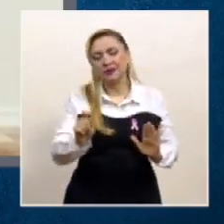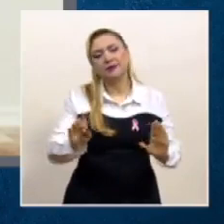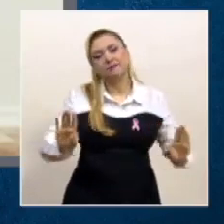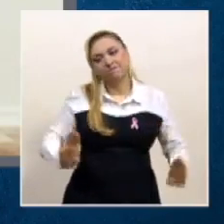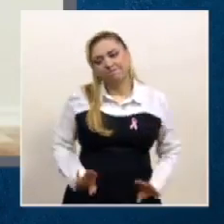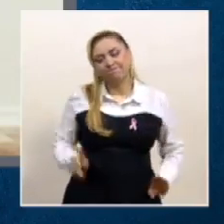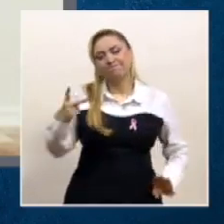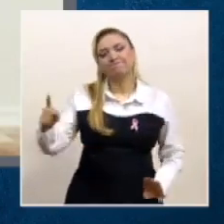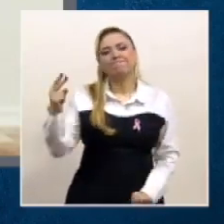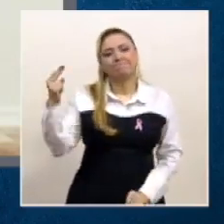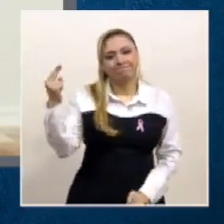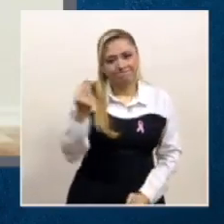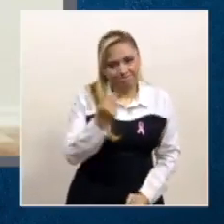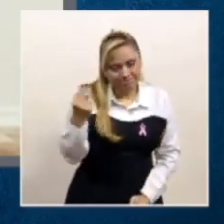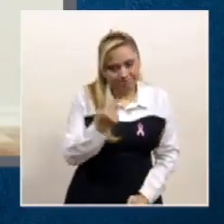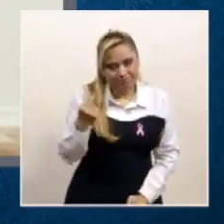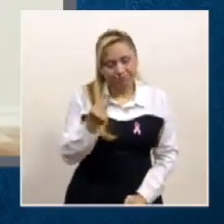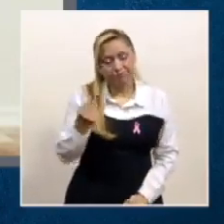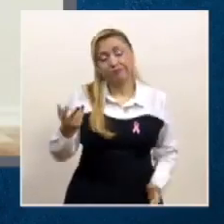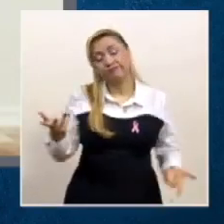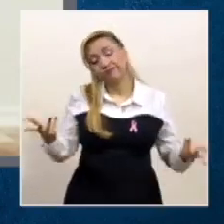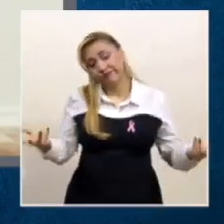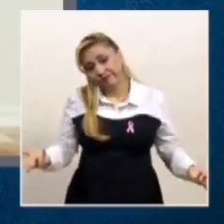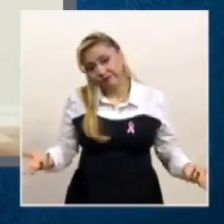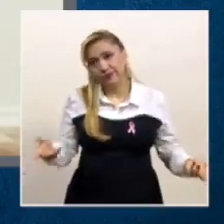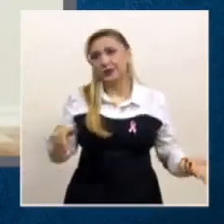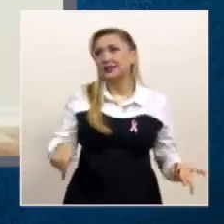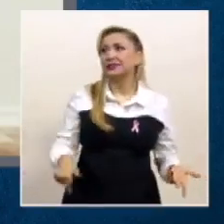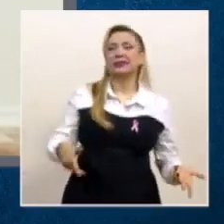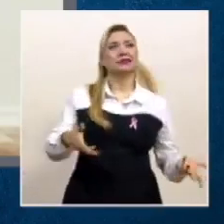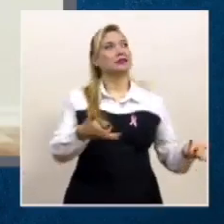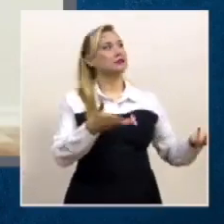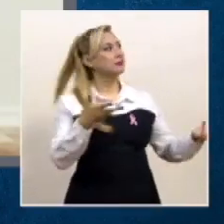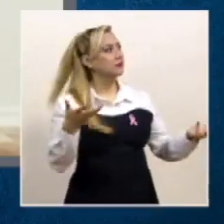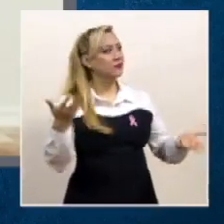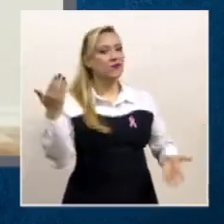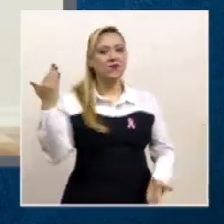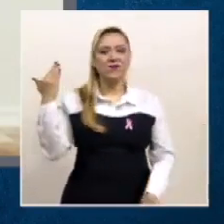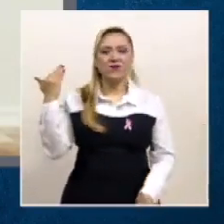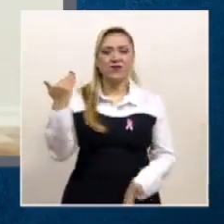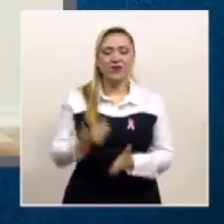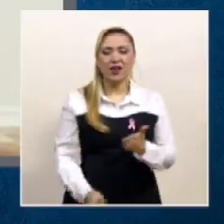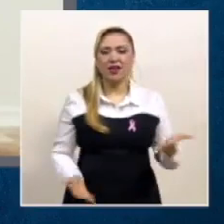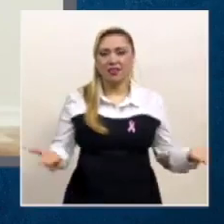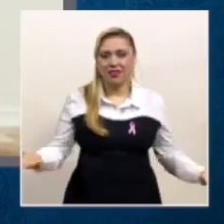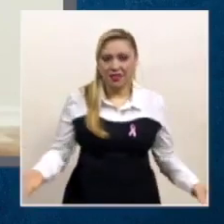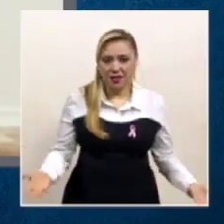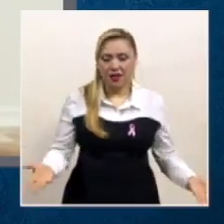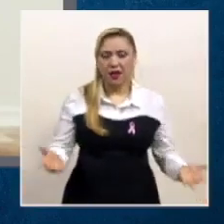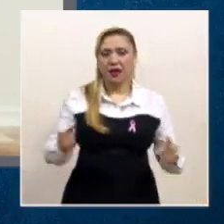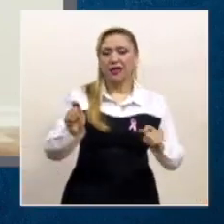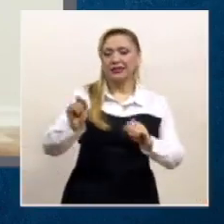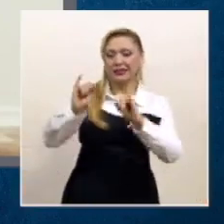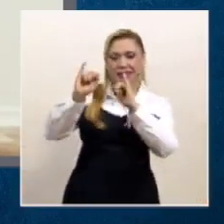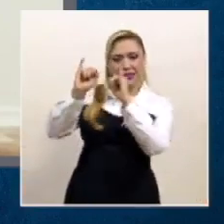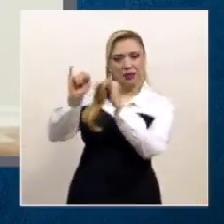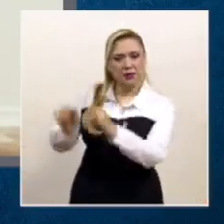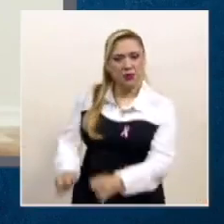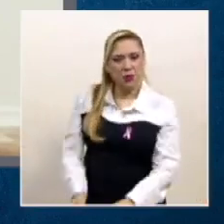razonables tienen su diferencia pues porque van enfocados a aspectos individuales, son